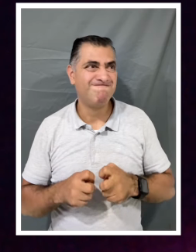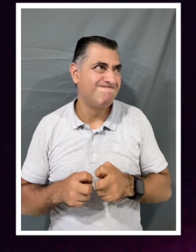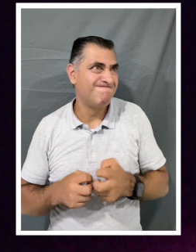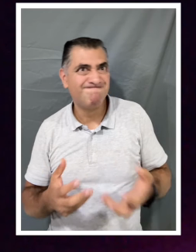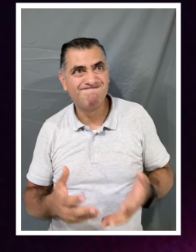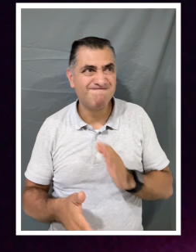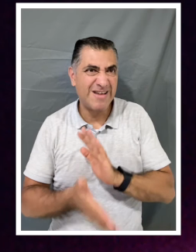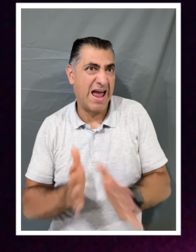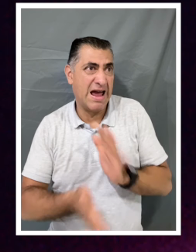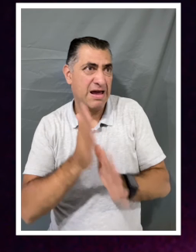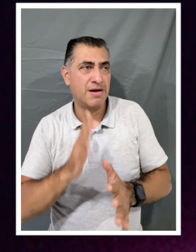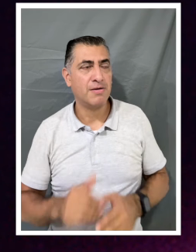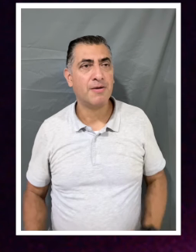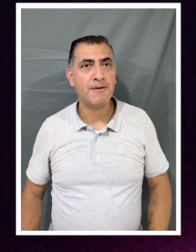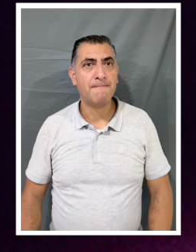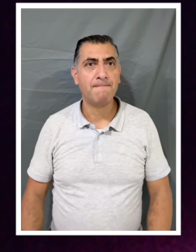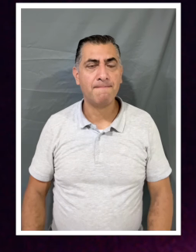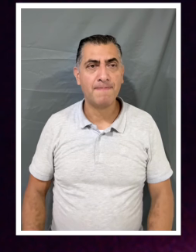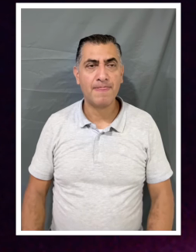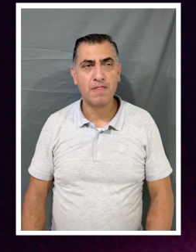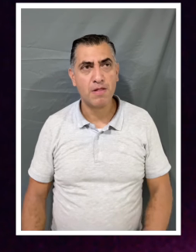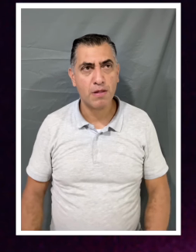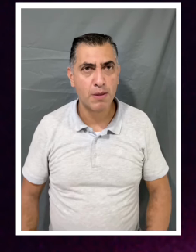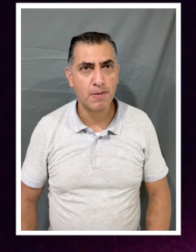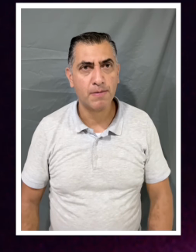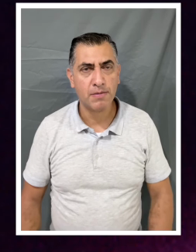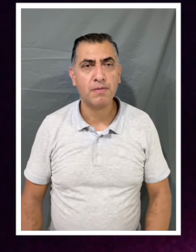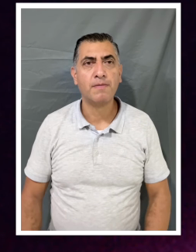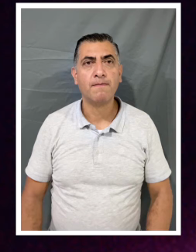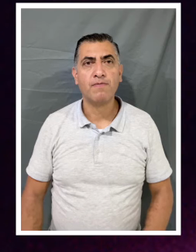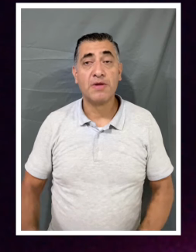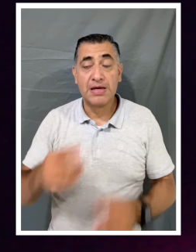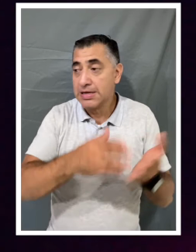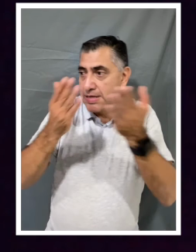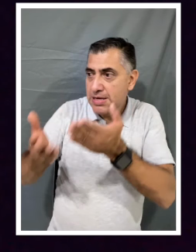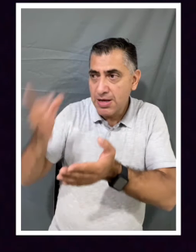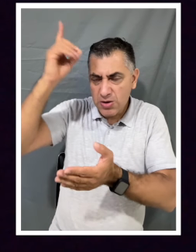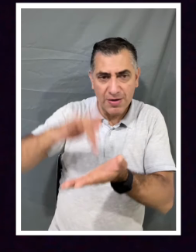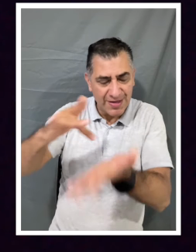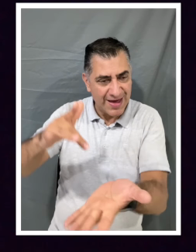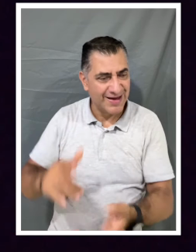incómodos Ya se quieren ir se quieren ir haí a los lugares donde nadie va ellos quieren estar ahí y llegan y Dios les da gracia y las personas los